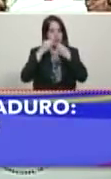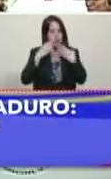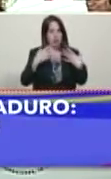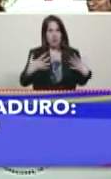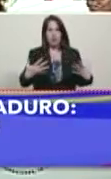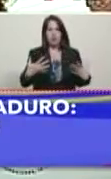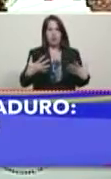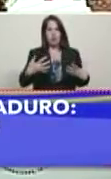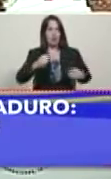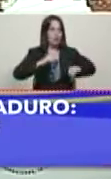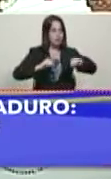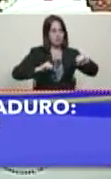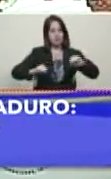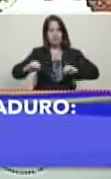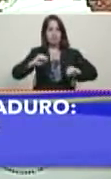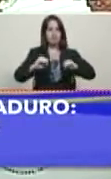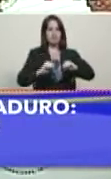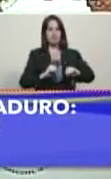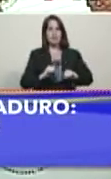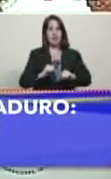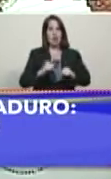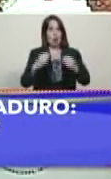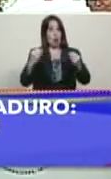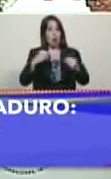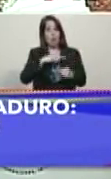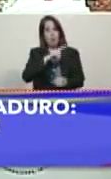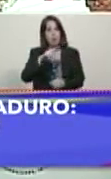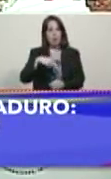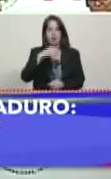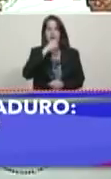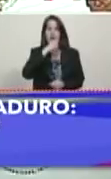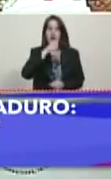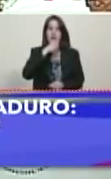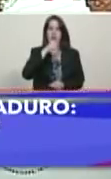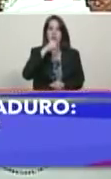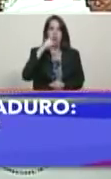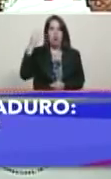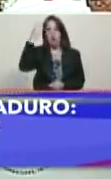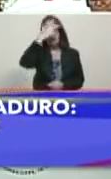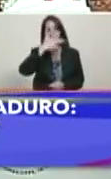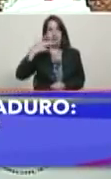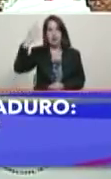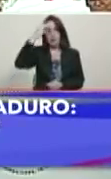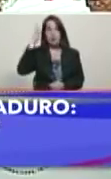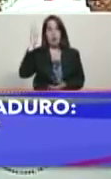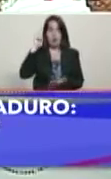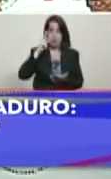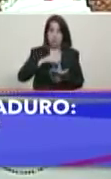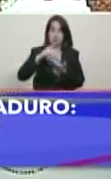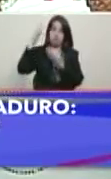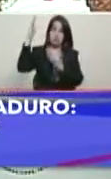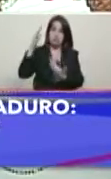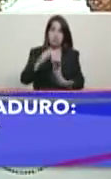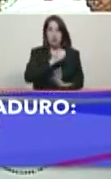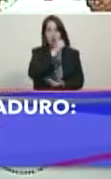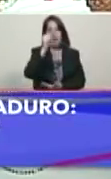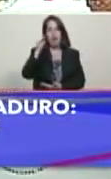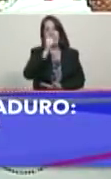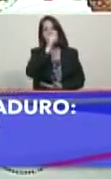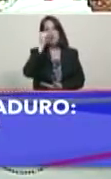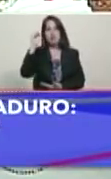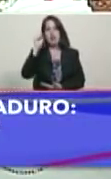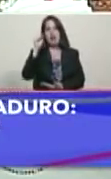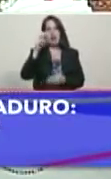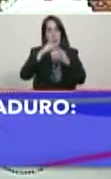con ritmos estos son nuestros abuelos y abuelas africanas así llegaron los africanos a cantar en esta tierra